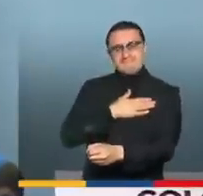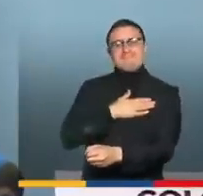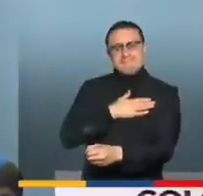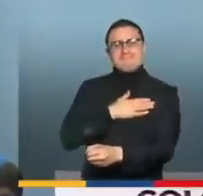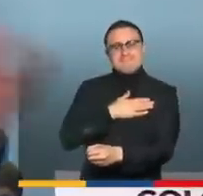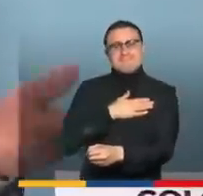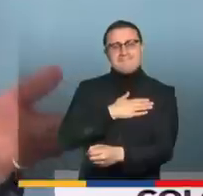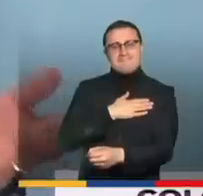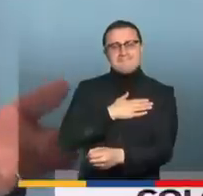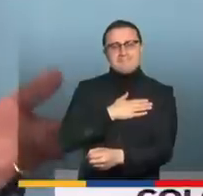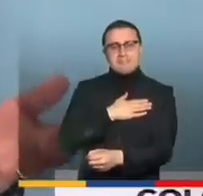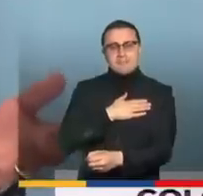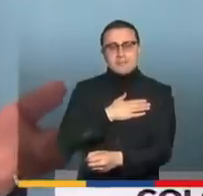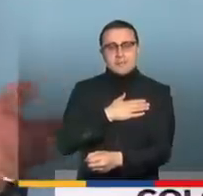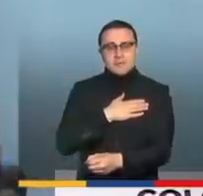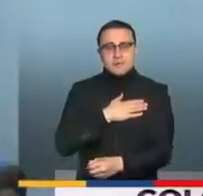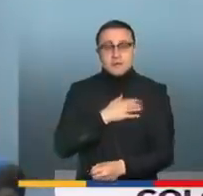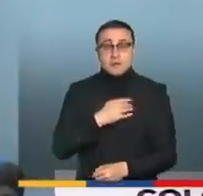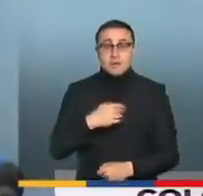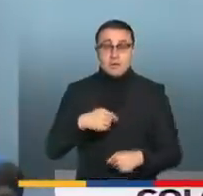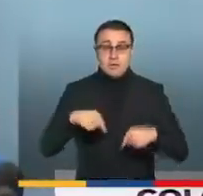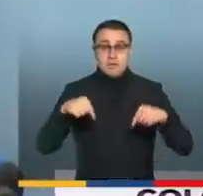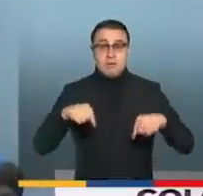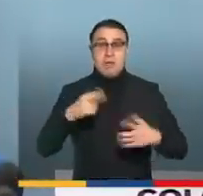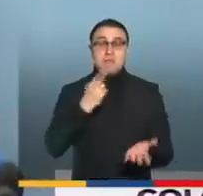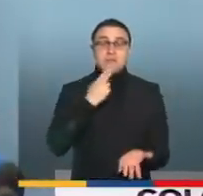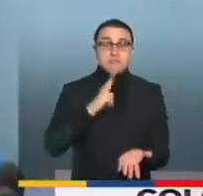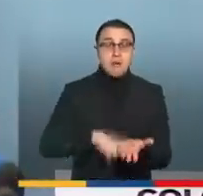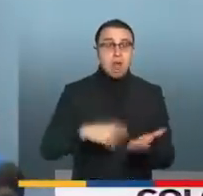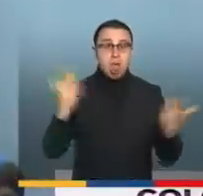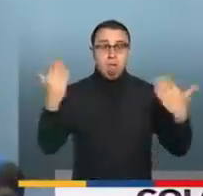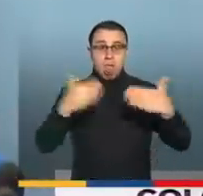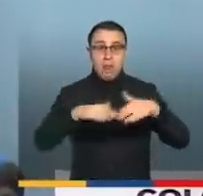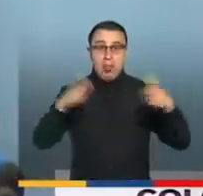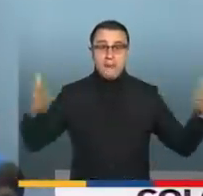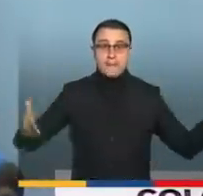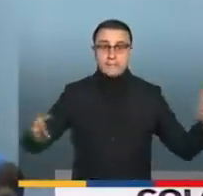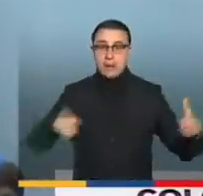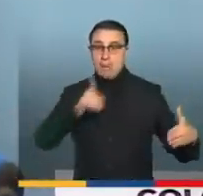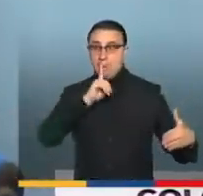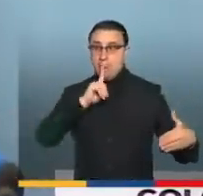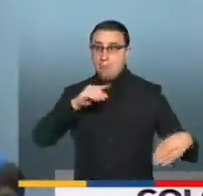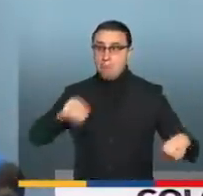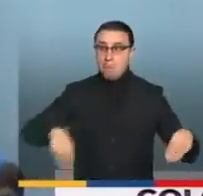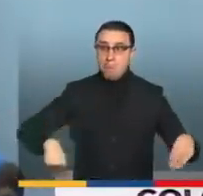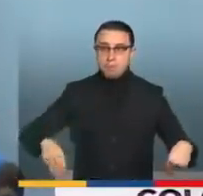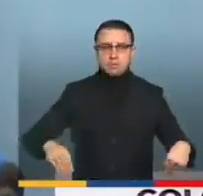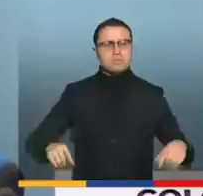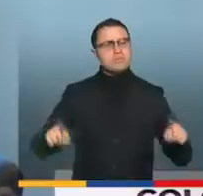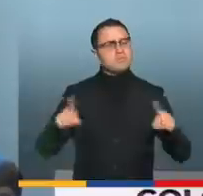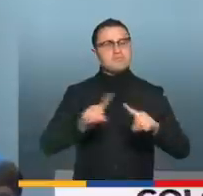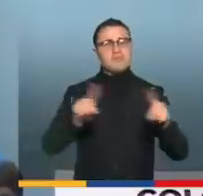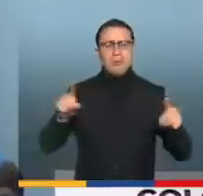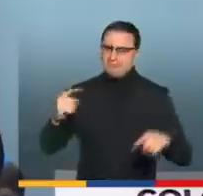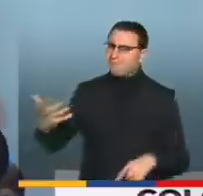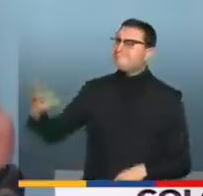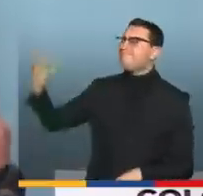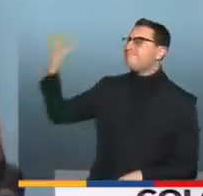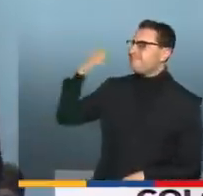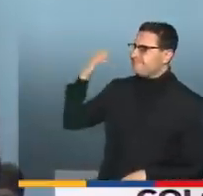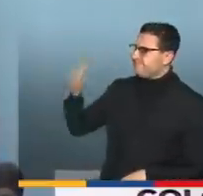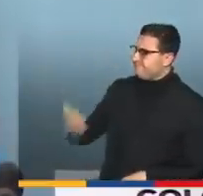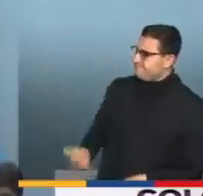No estamos ocultando cartas debajo de la mesa. Ese ha sido nuestro destino, igual